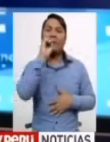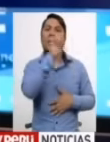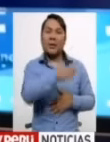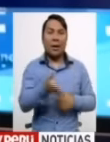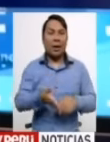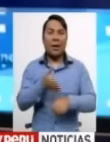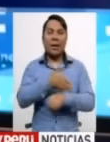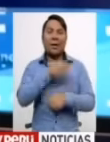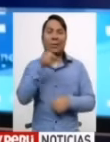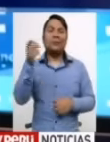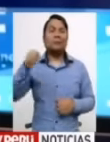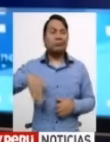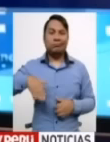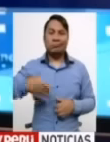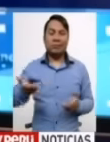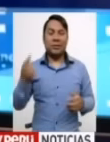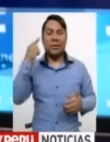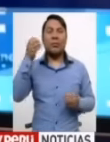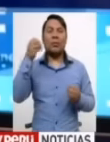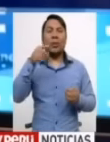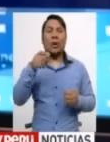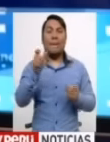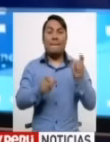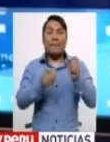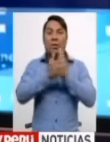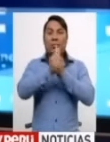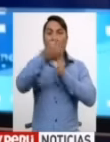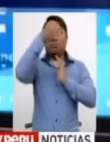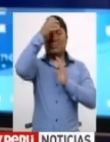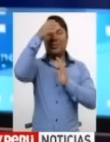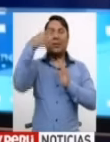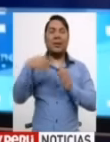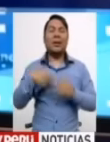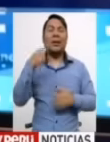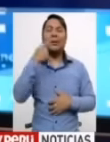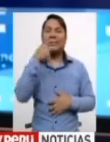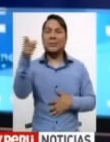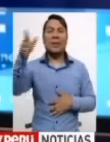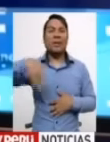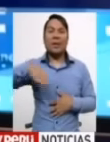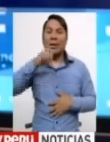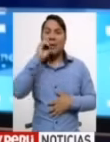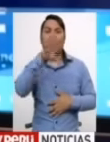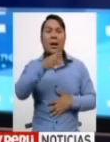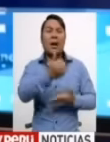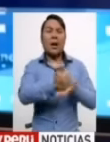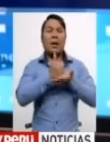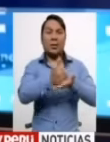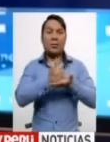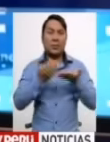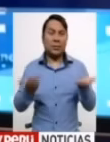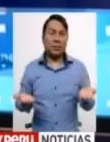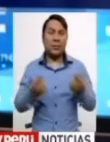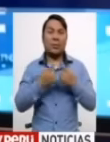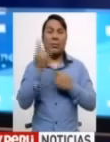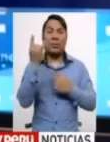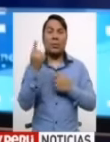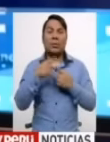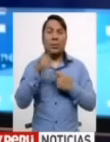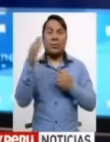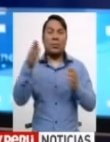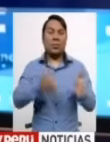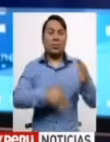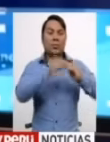crítica situación, según opinan los especialistas en aviación civil, luego de conocerse la comunicación que sostuvo con la torre de